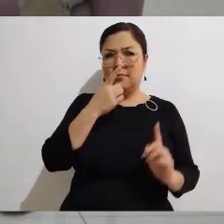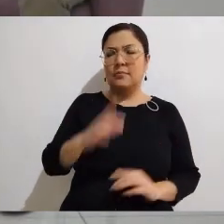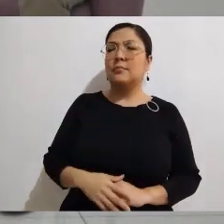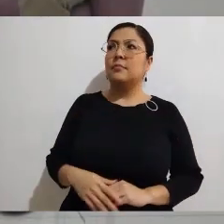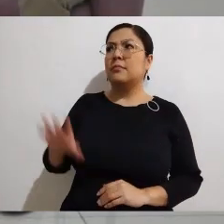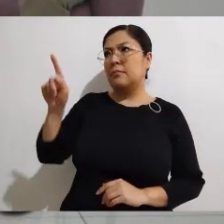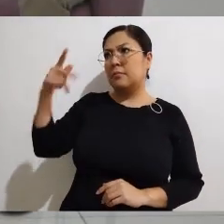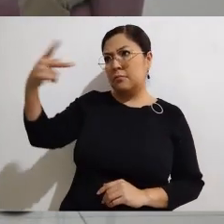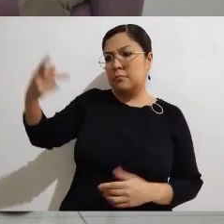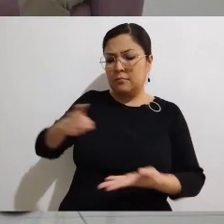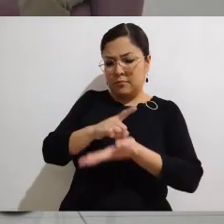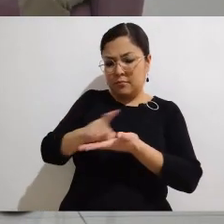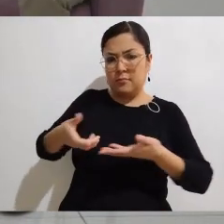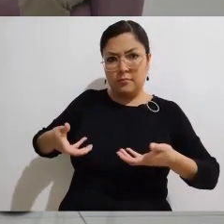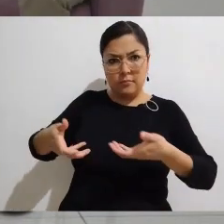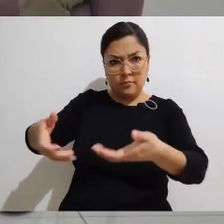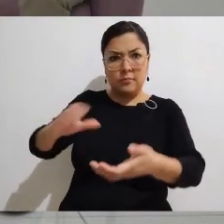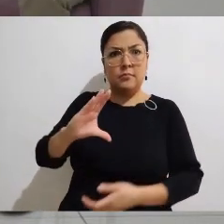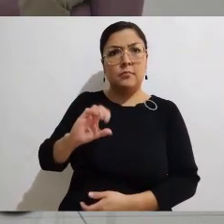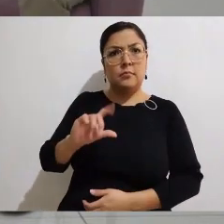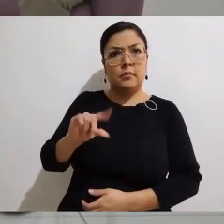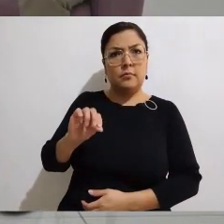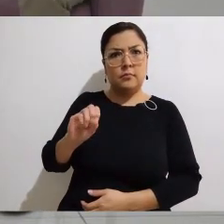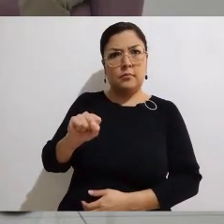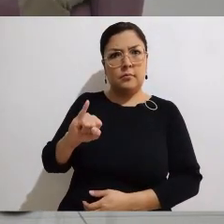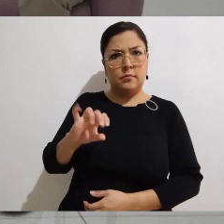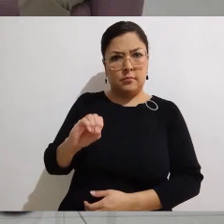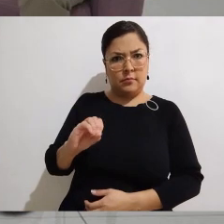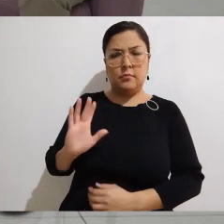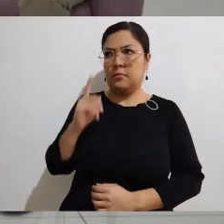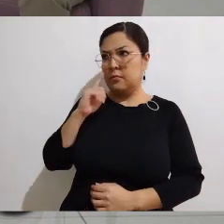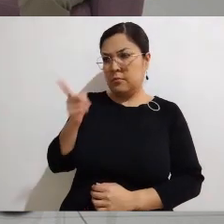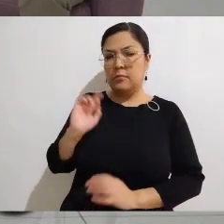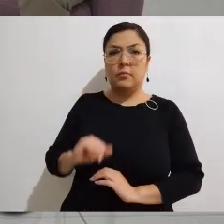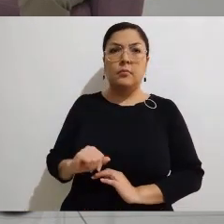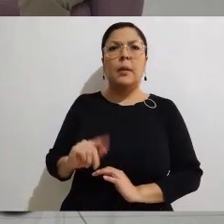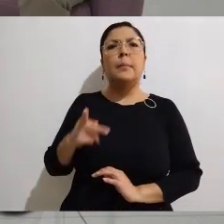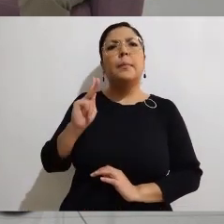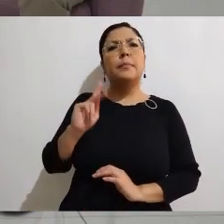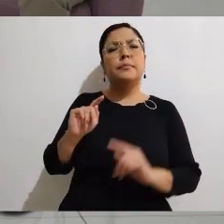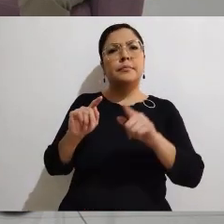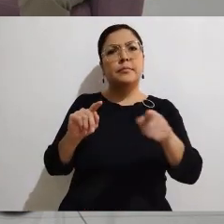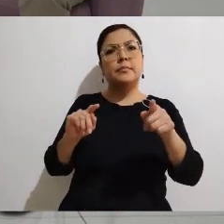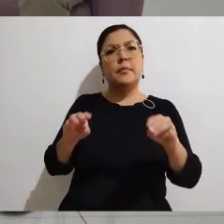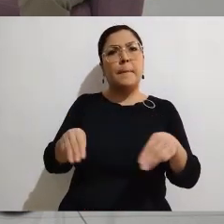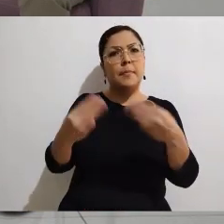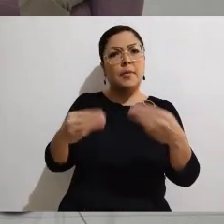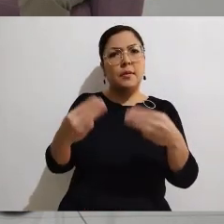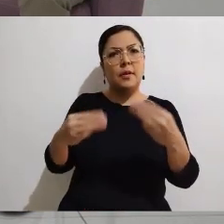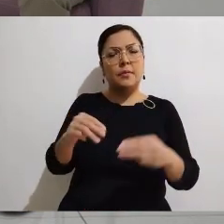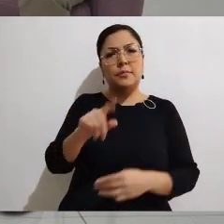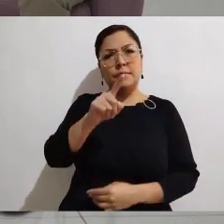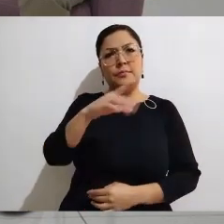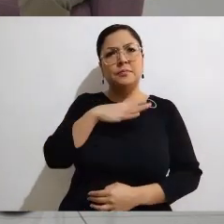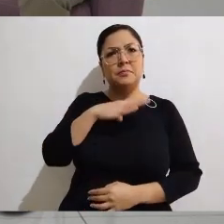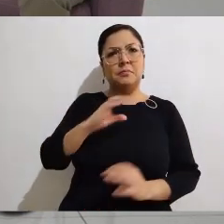pero cuando vamos ahí aquí en Saltillo por el mercado de abastos, vemos un edificio ahí del instituto, ese ¿a qué se dedica o